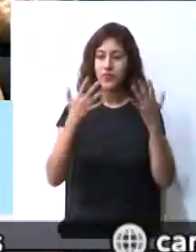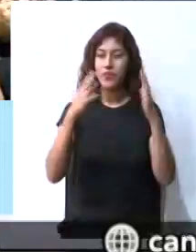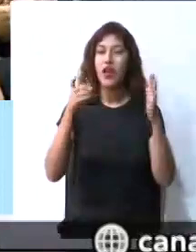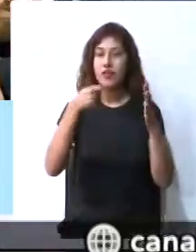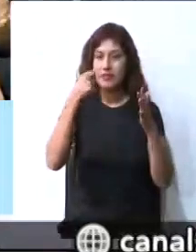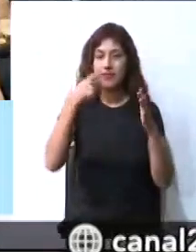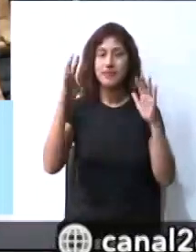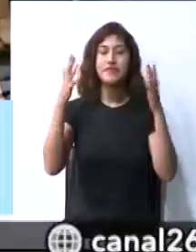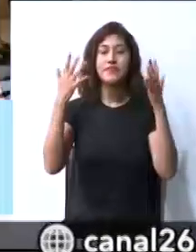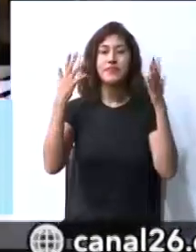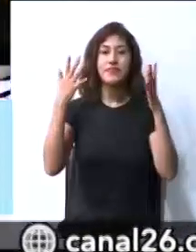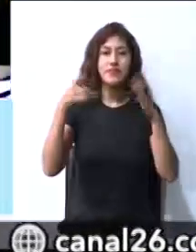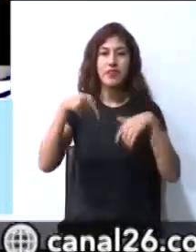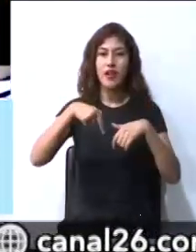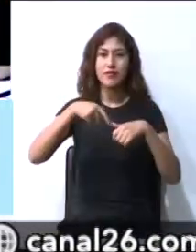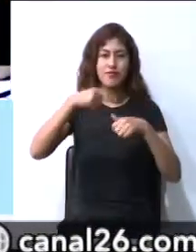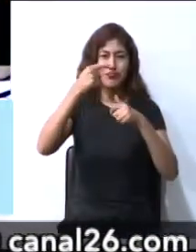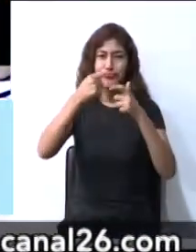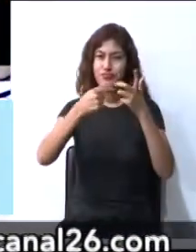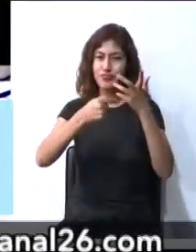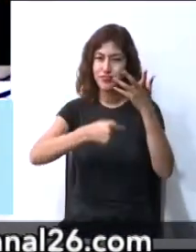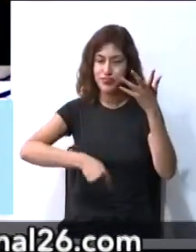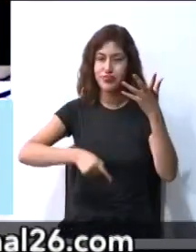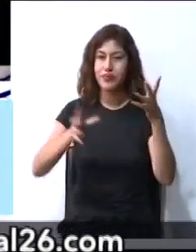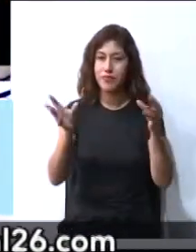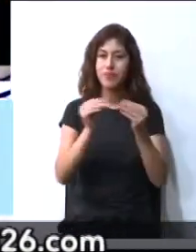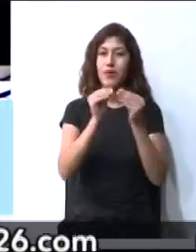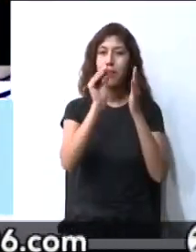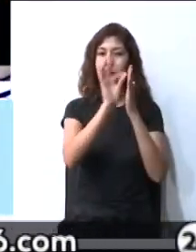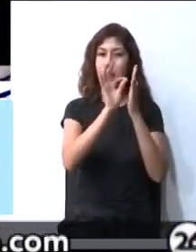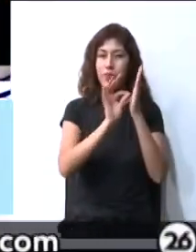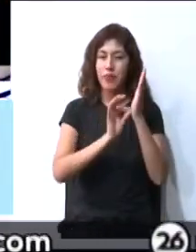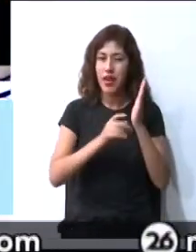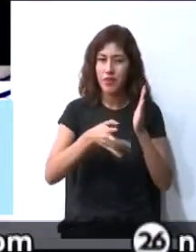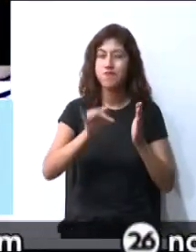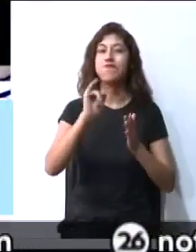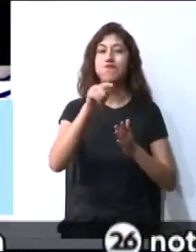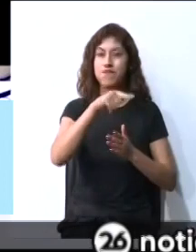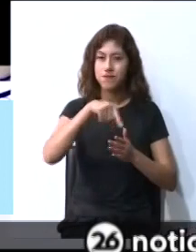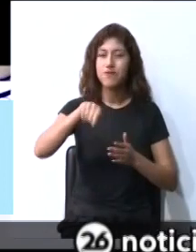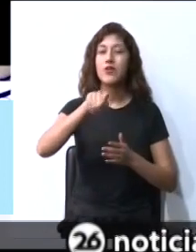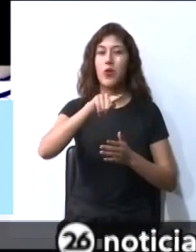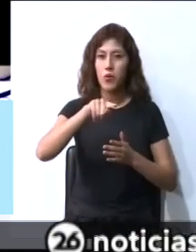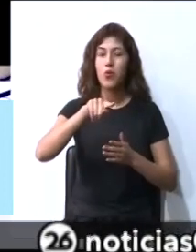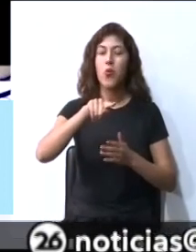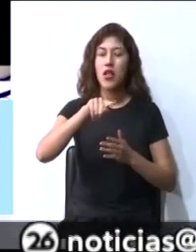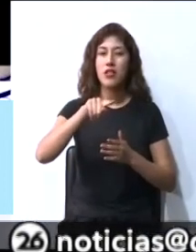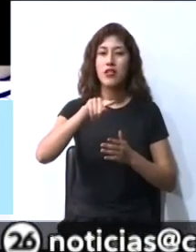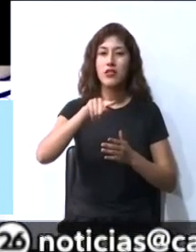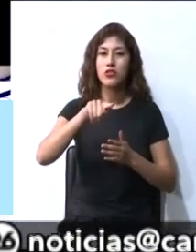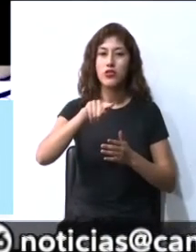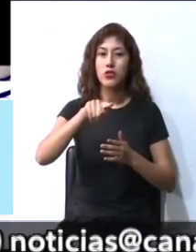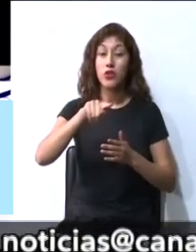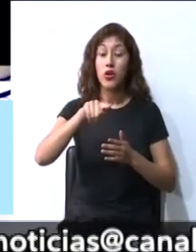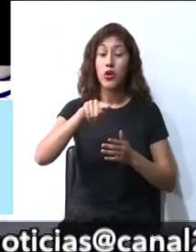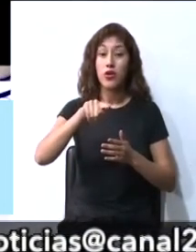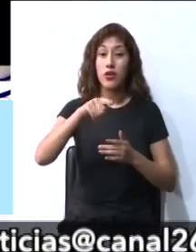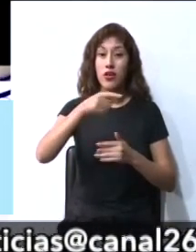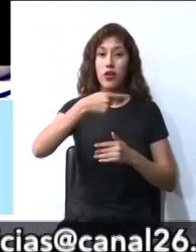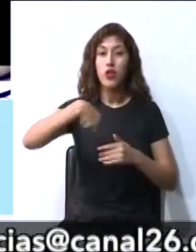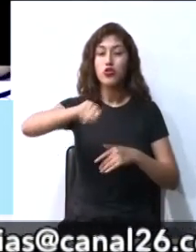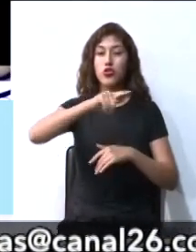Y todo esto se ve en los datos, en la evidencia, porque además hoy los tenemos, ya que cumplimos con el